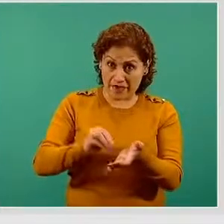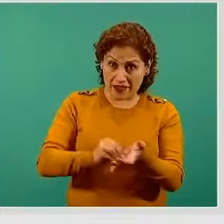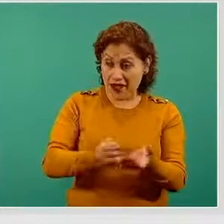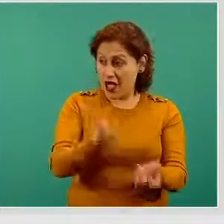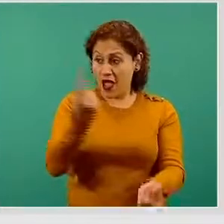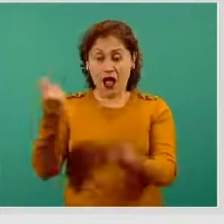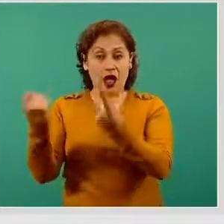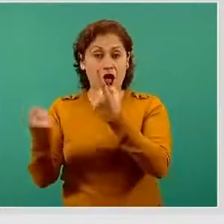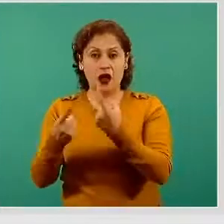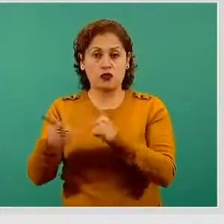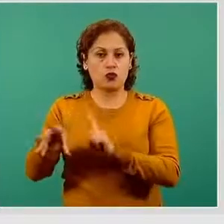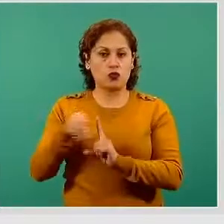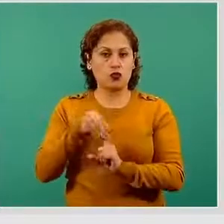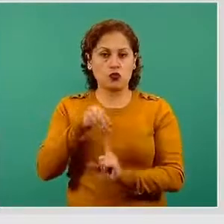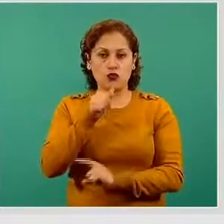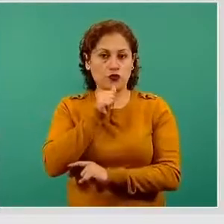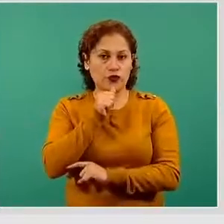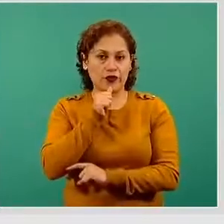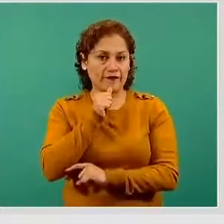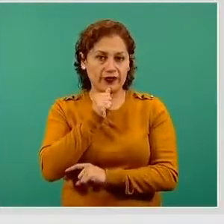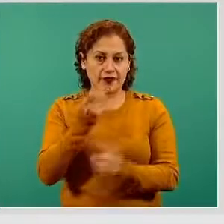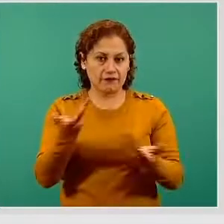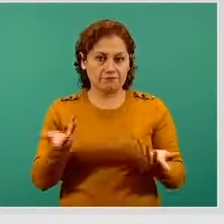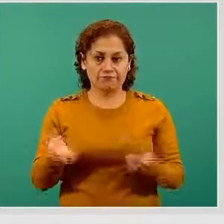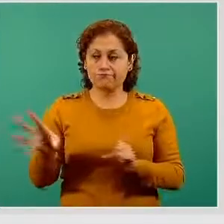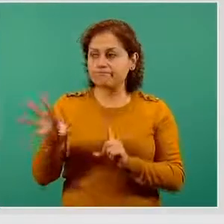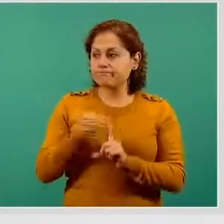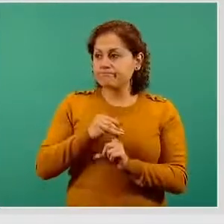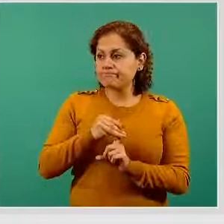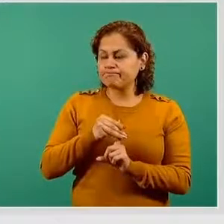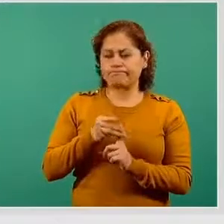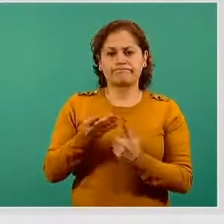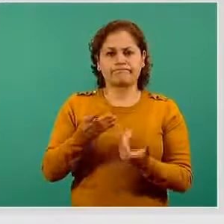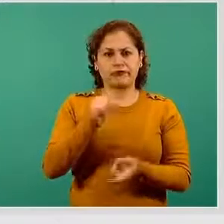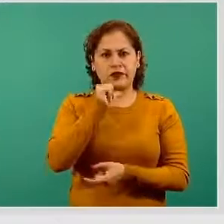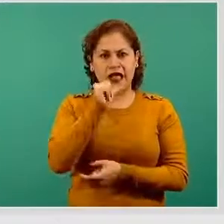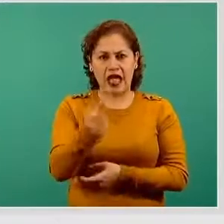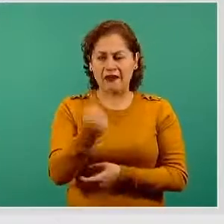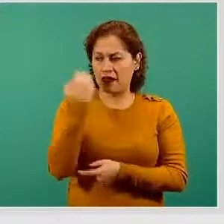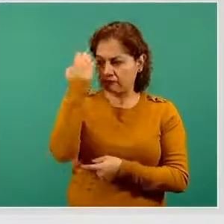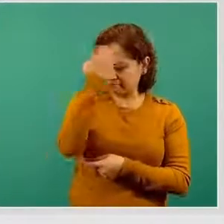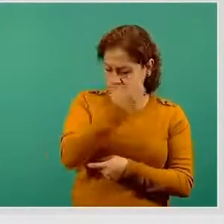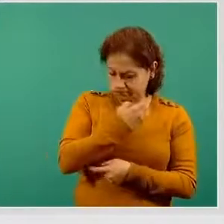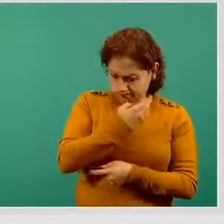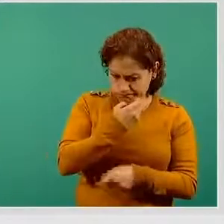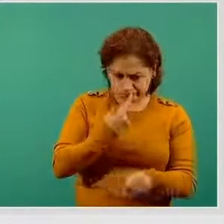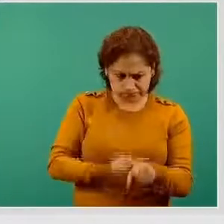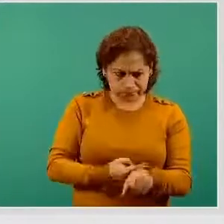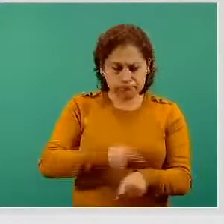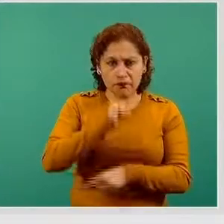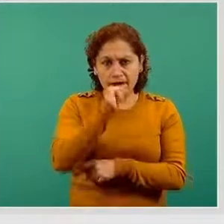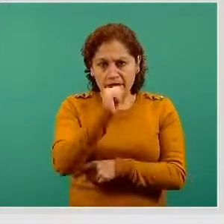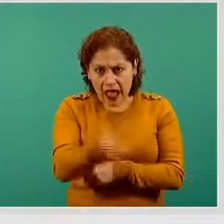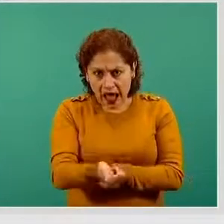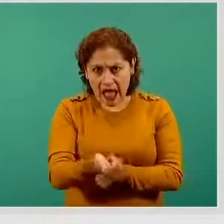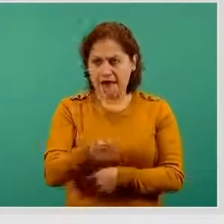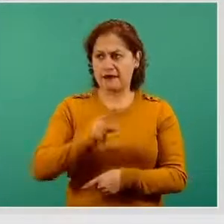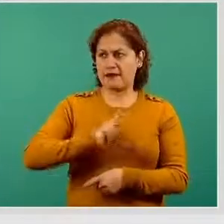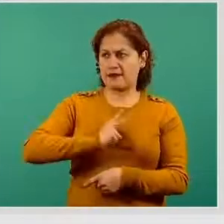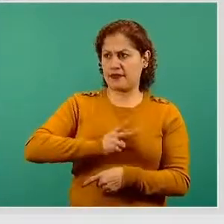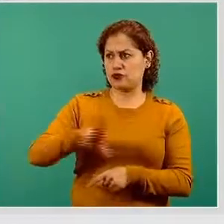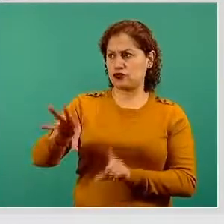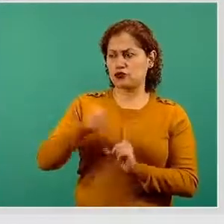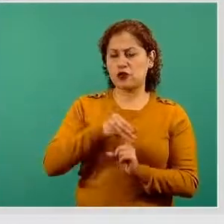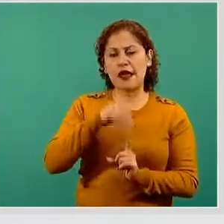que a lo mejor no ha tenido ni exposición y por lo tanto no ha enfermado. Y ese grupo poblacional es el que va a mantener